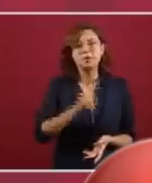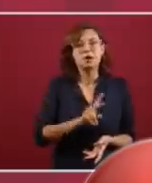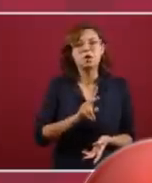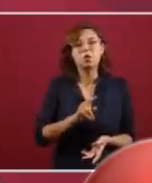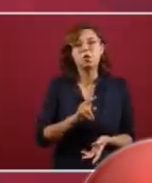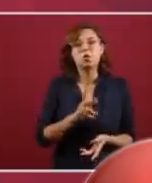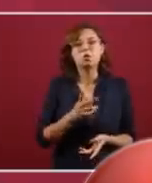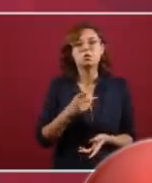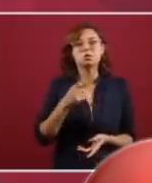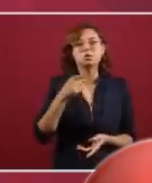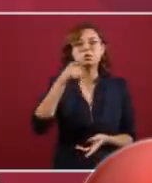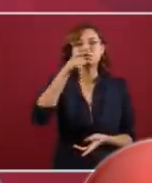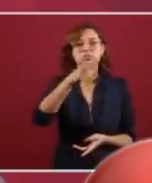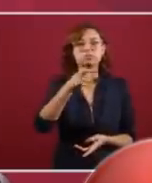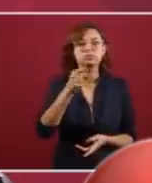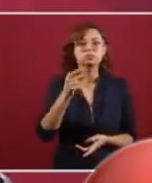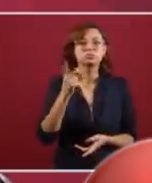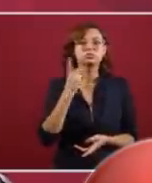congresos